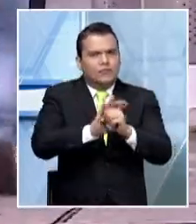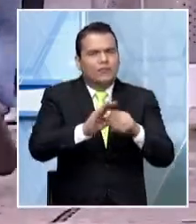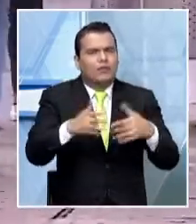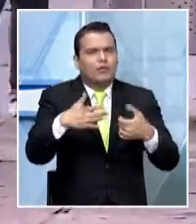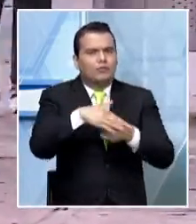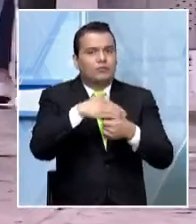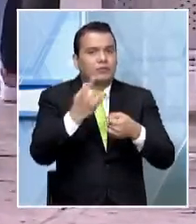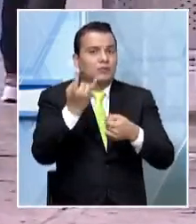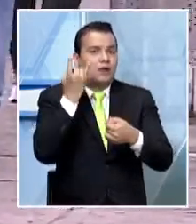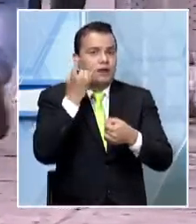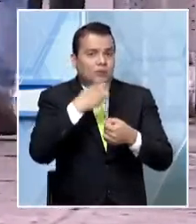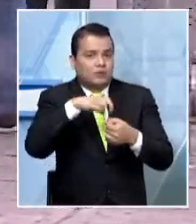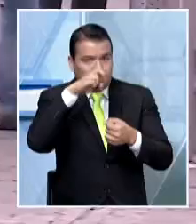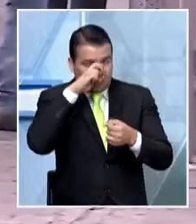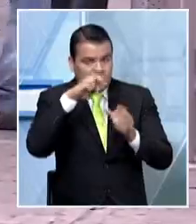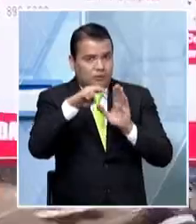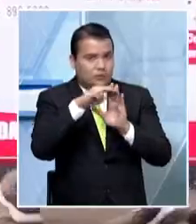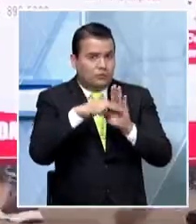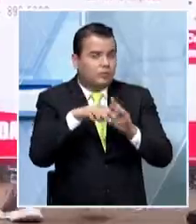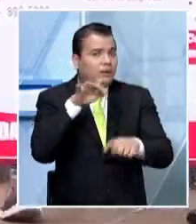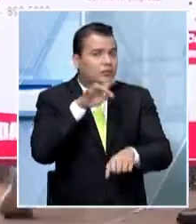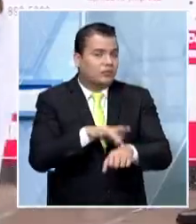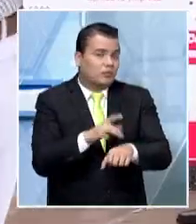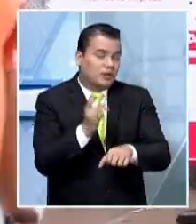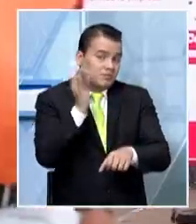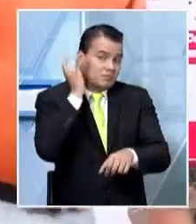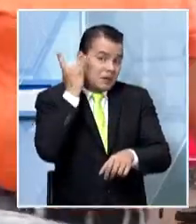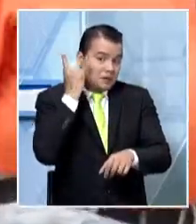de hacer el caso podrían extremarse aún más las medidas restrictivas